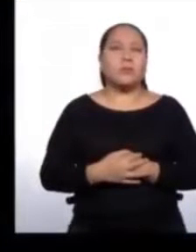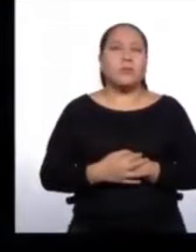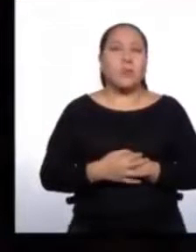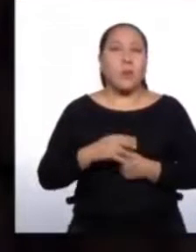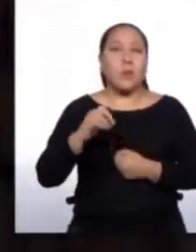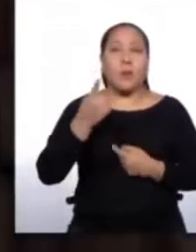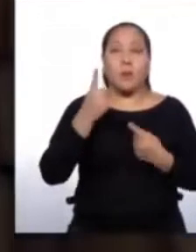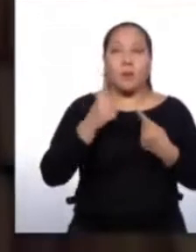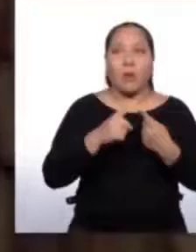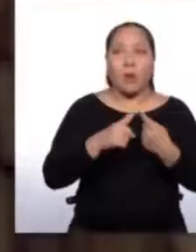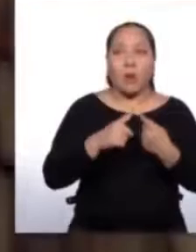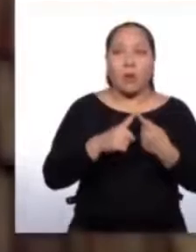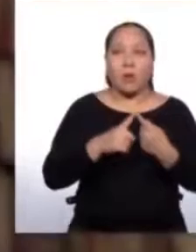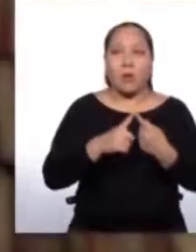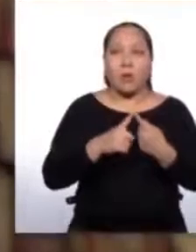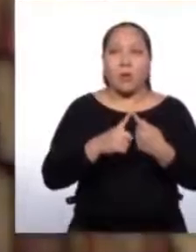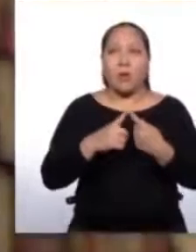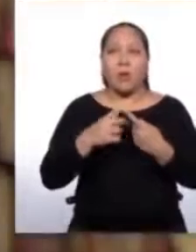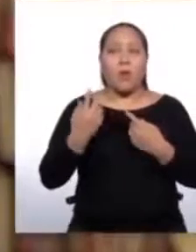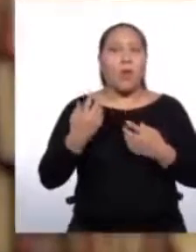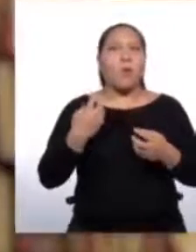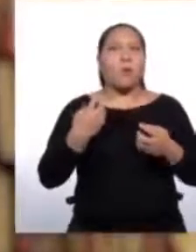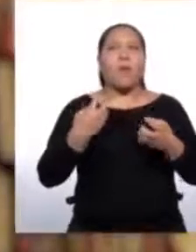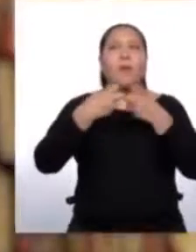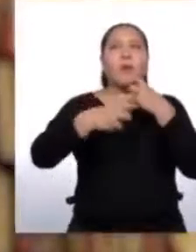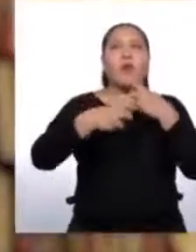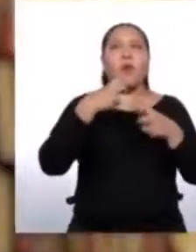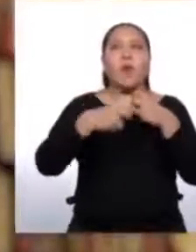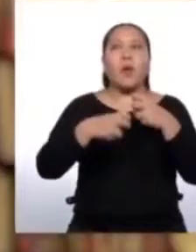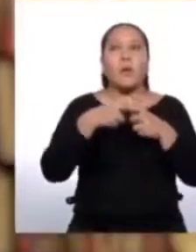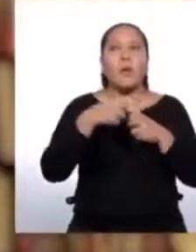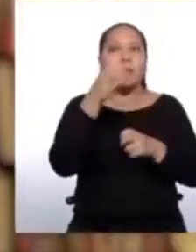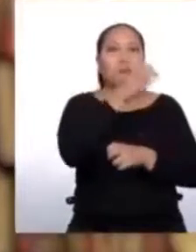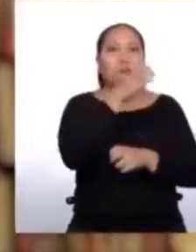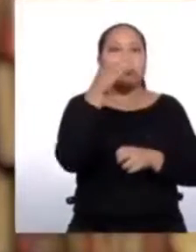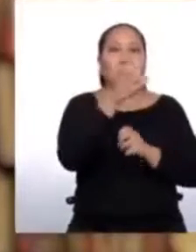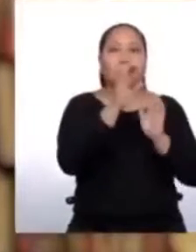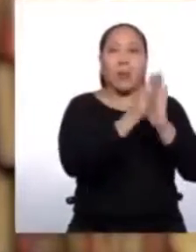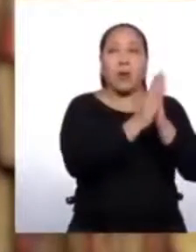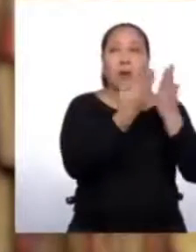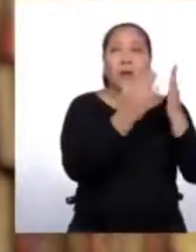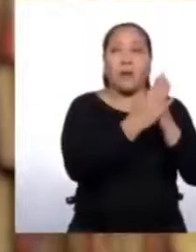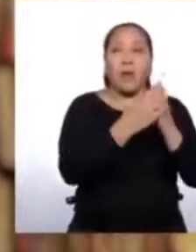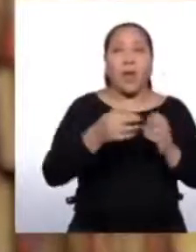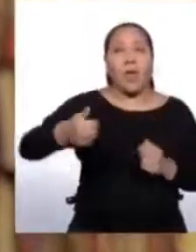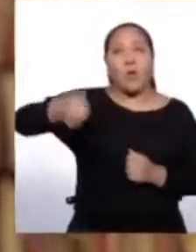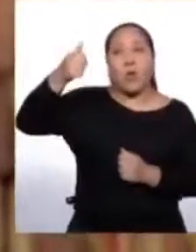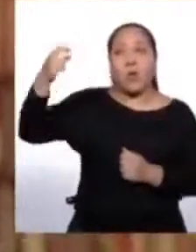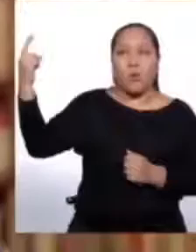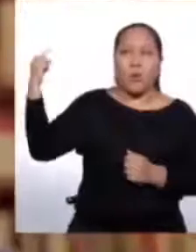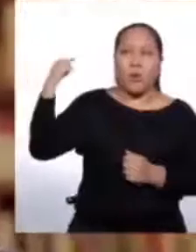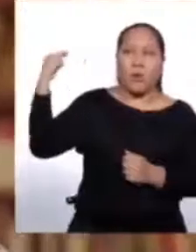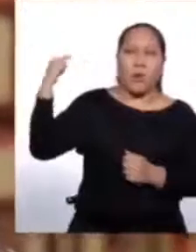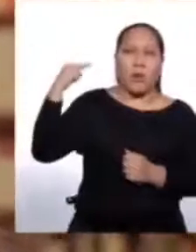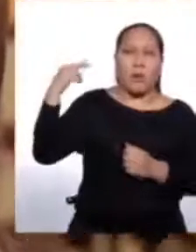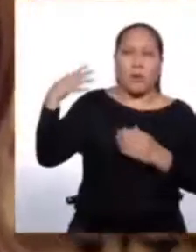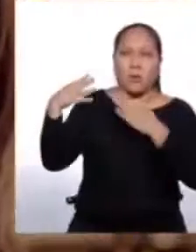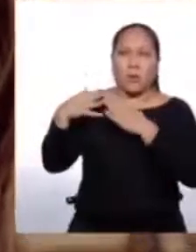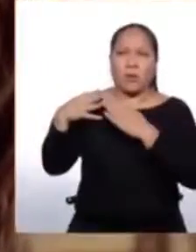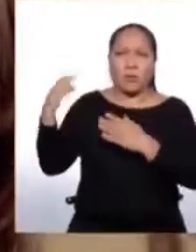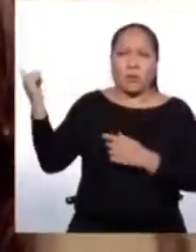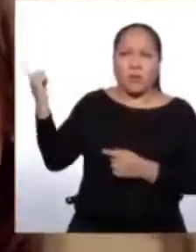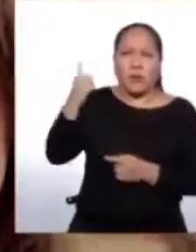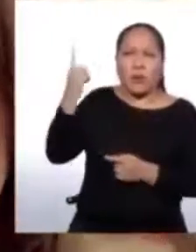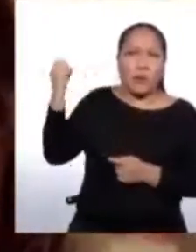Lo primero fue un incidente en una librería de viejo, cuando el dueño, que desde hace rato me miraba desde un rincón oscuro, se acercó